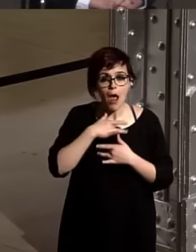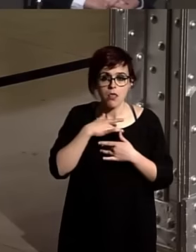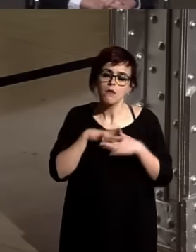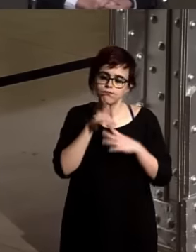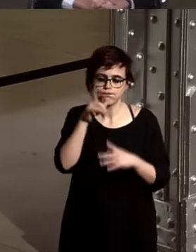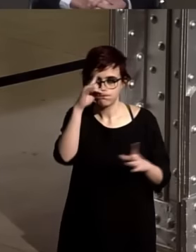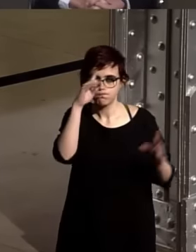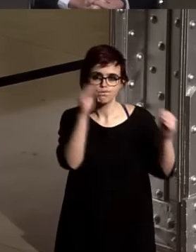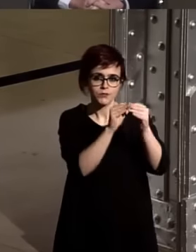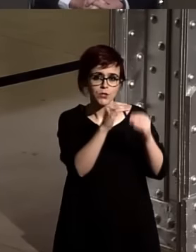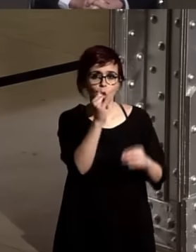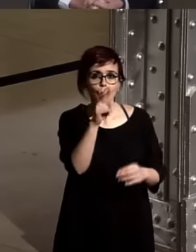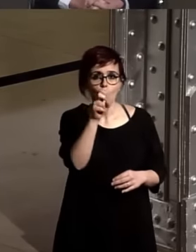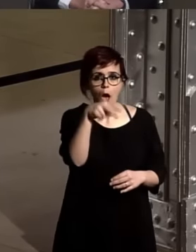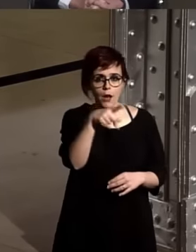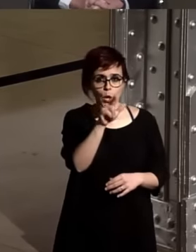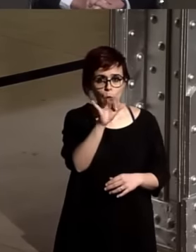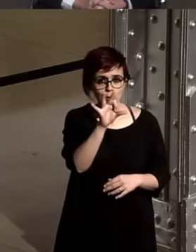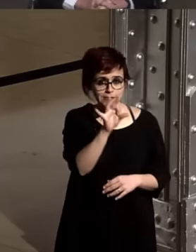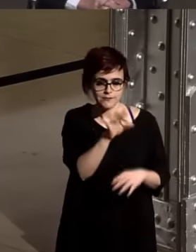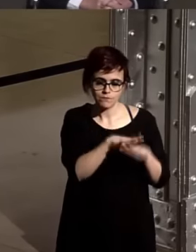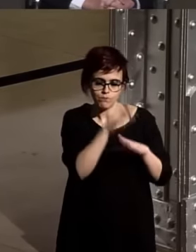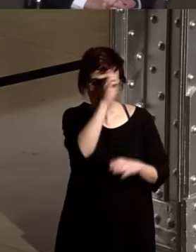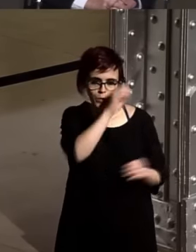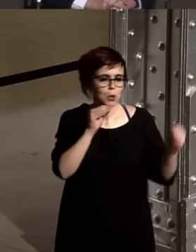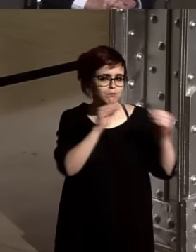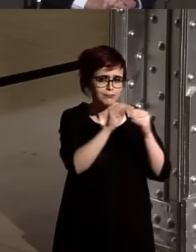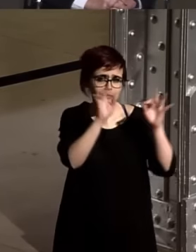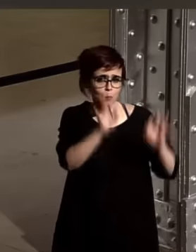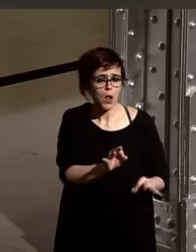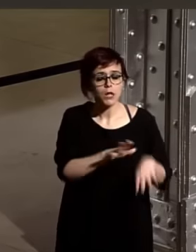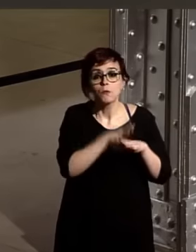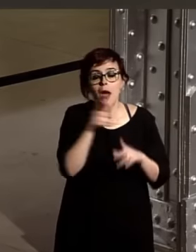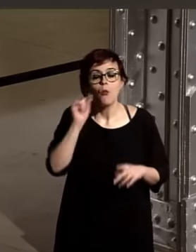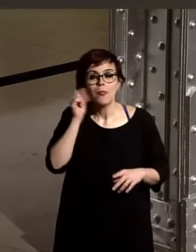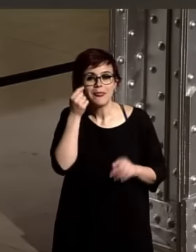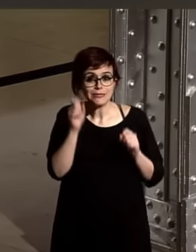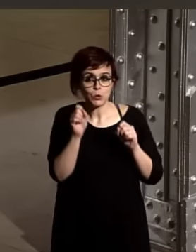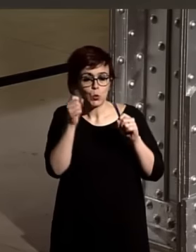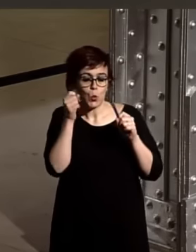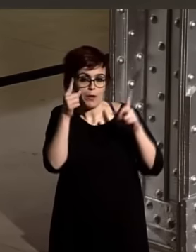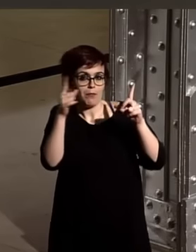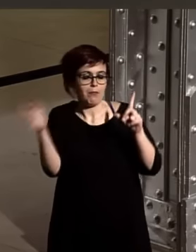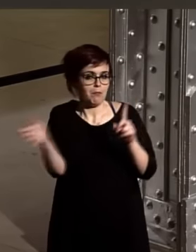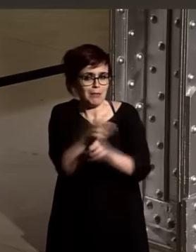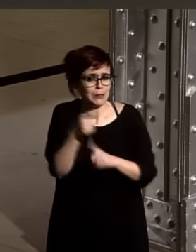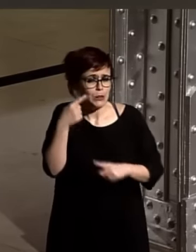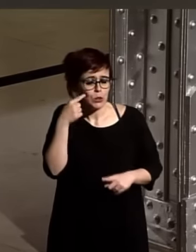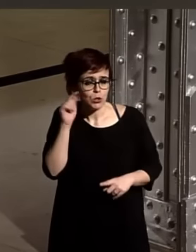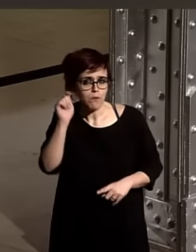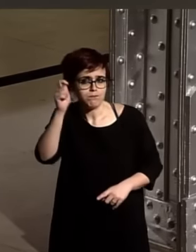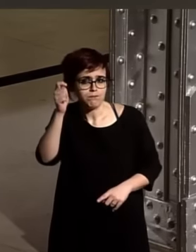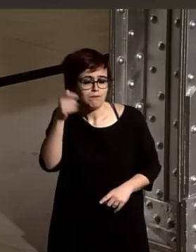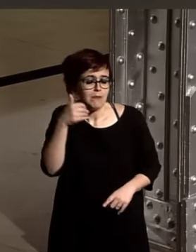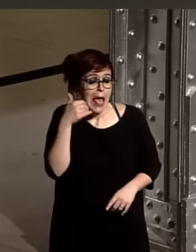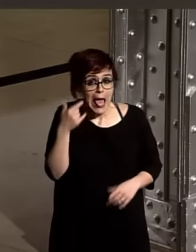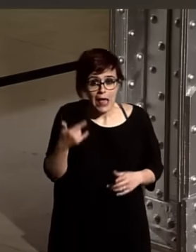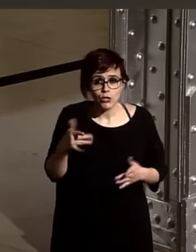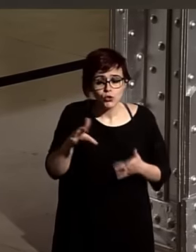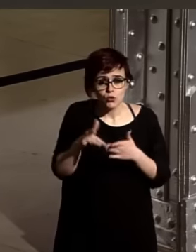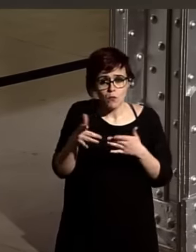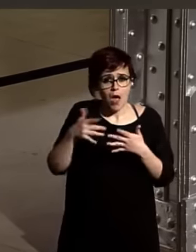coincido con lo que ha dicho Juan Luis eh Y si tuviera que destacar un descubrimiento no es actual pero yo creo que es uno de los descubrimientos que ha iniciado